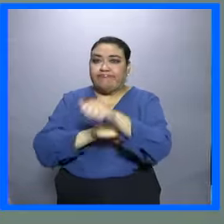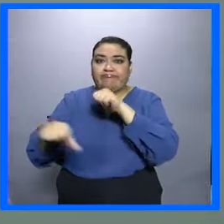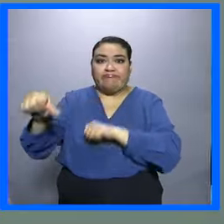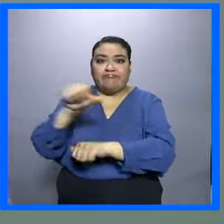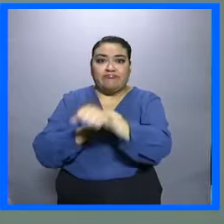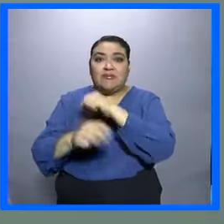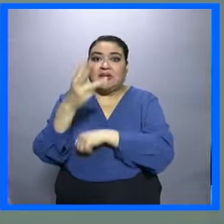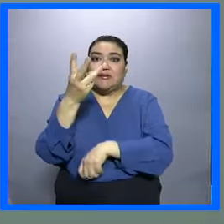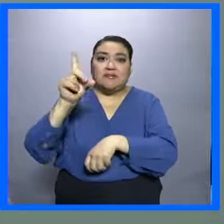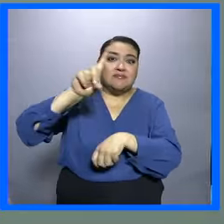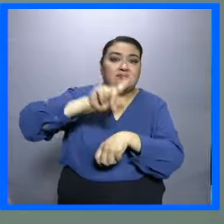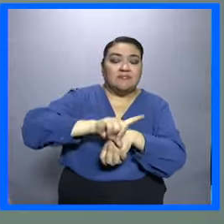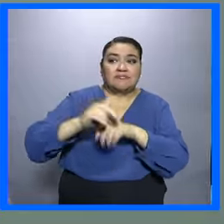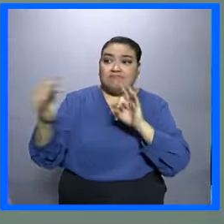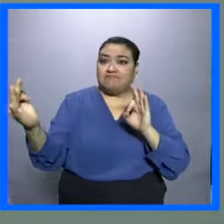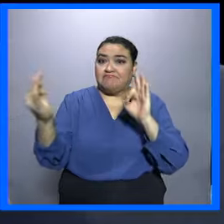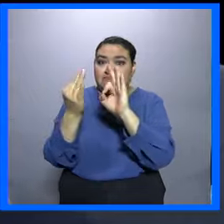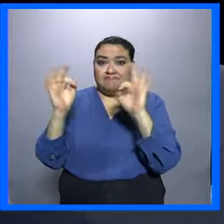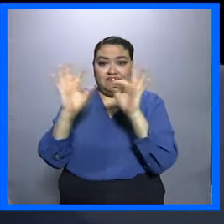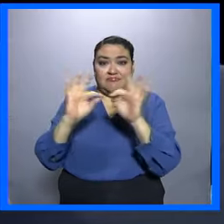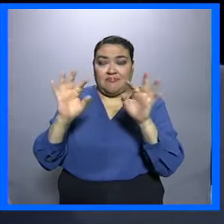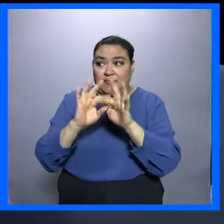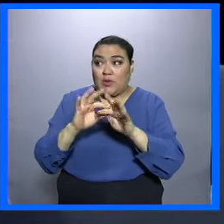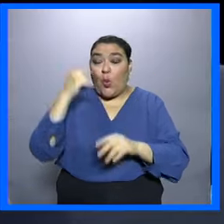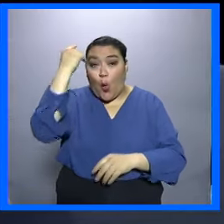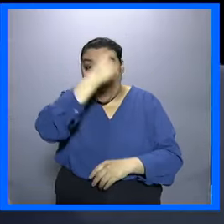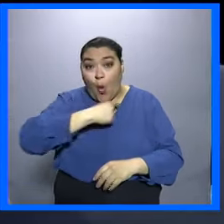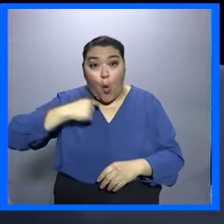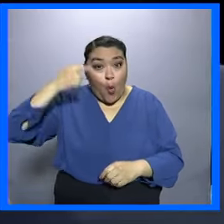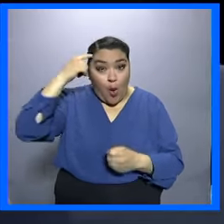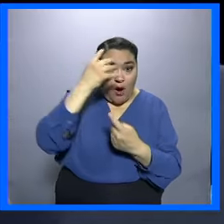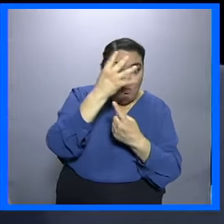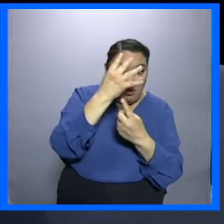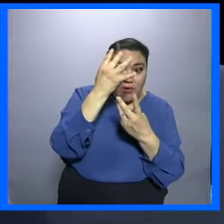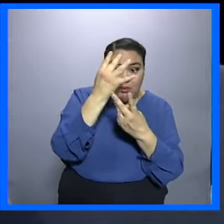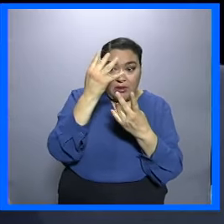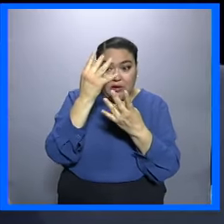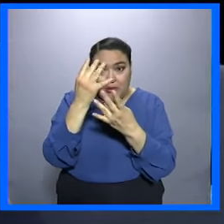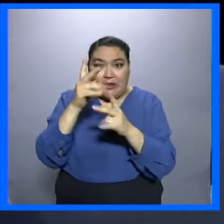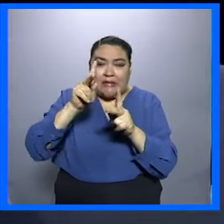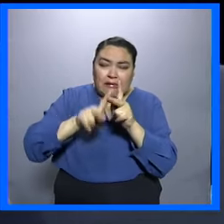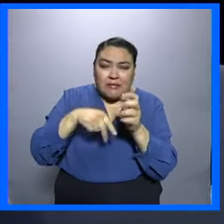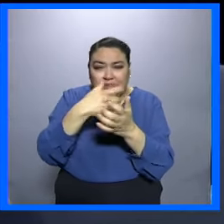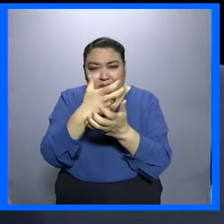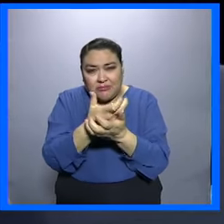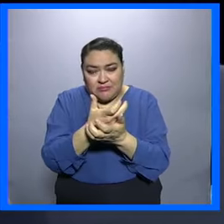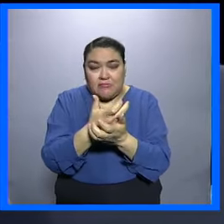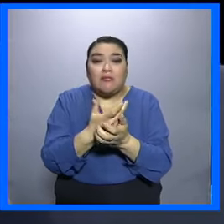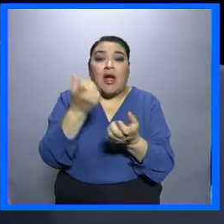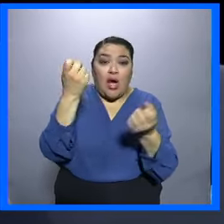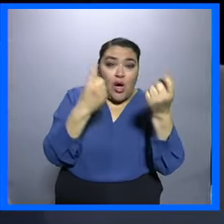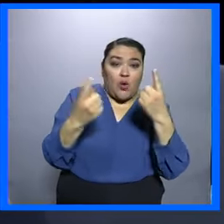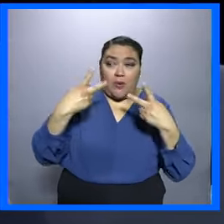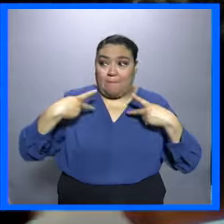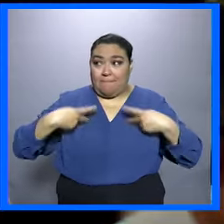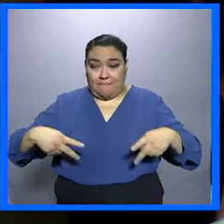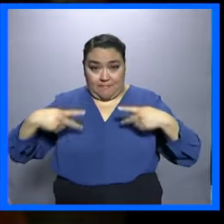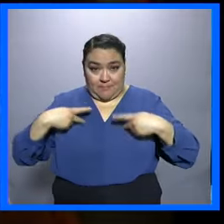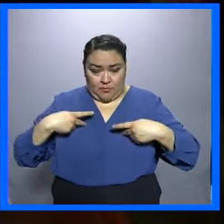3 días en que se dividió la audiencia. Más de 4 horas por sesión con breves recesos de descanso en los que varios de los